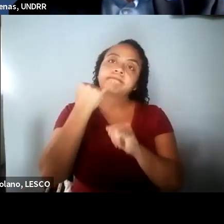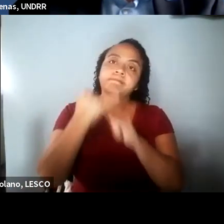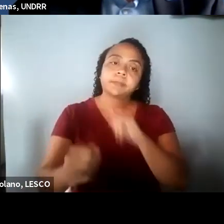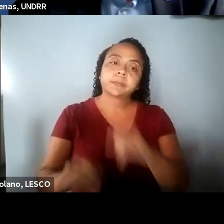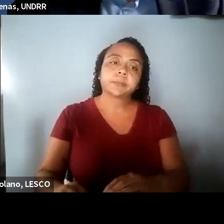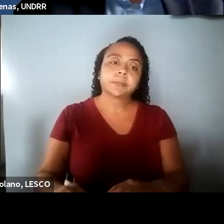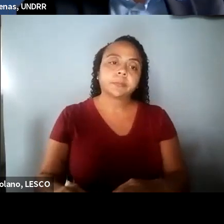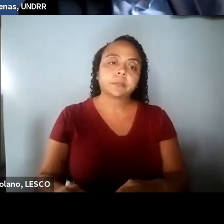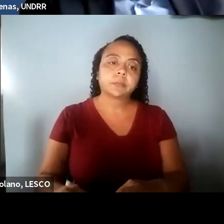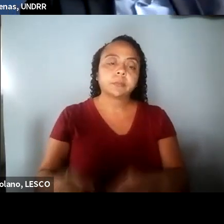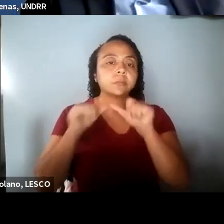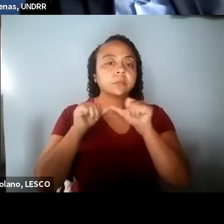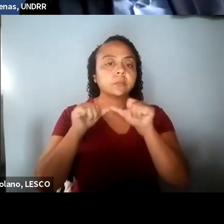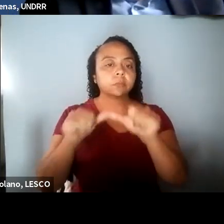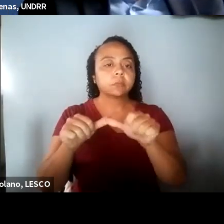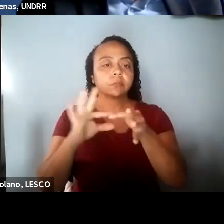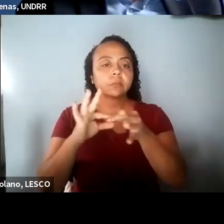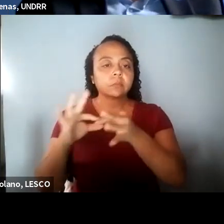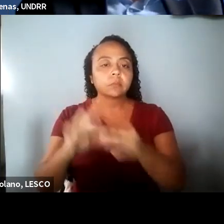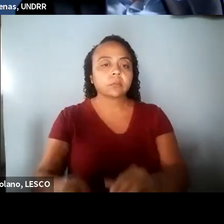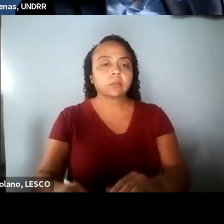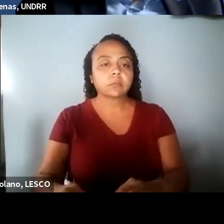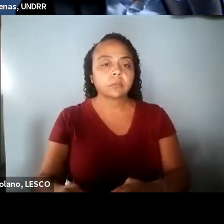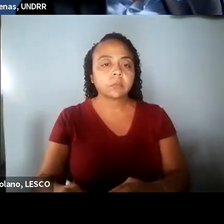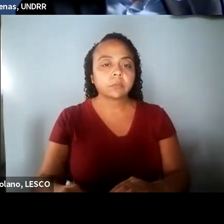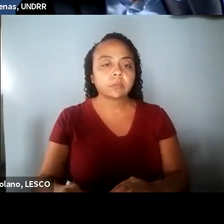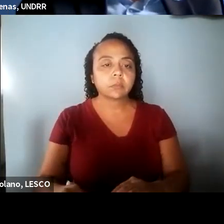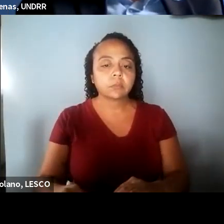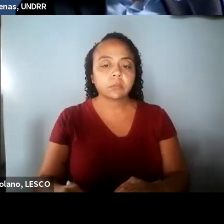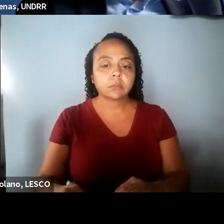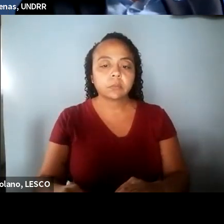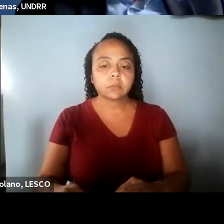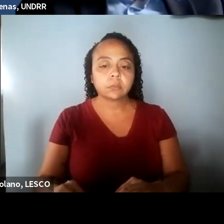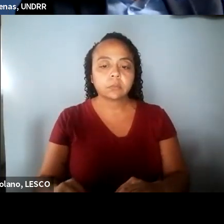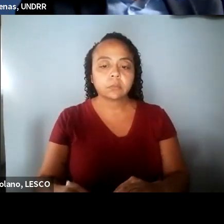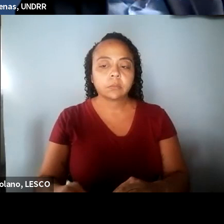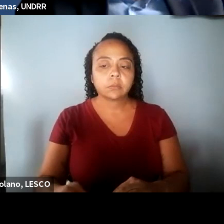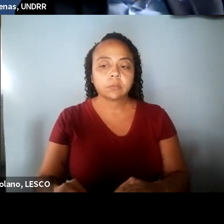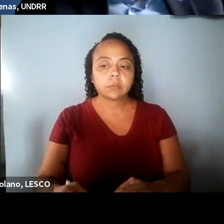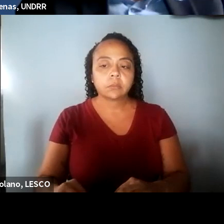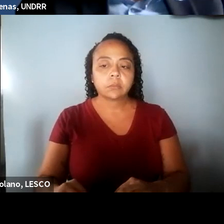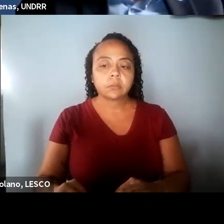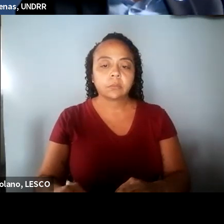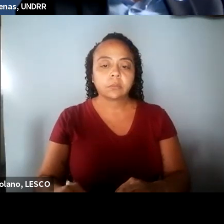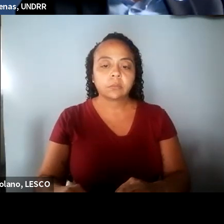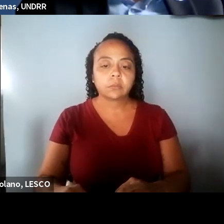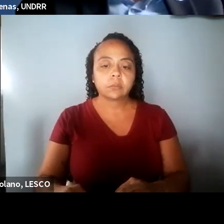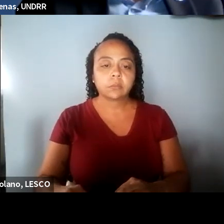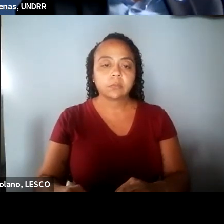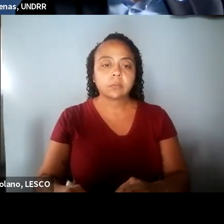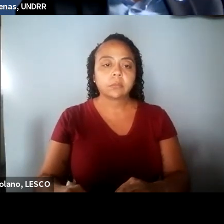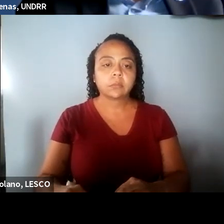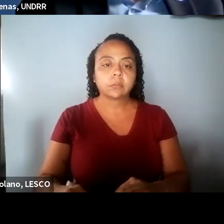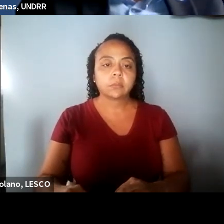mantenemos una coordinación permanente con el ministerio de economía industria y comercio para incluso en el marco de la pandemia